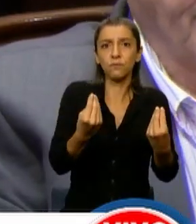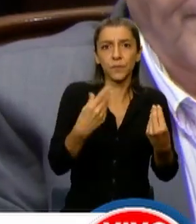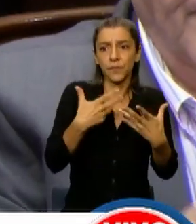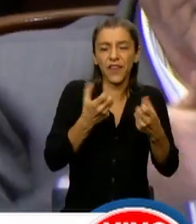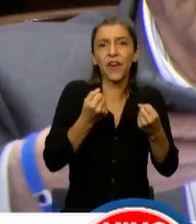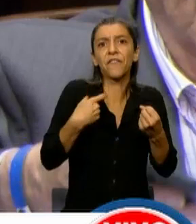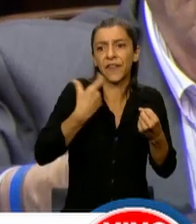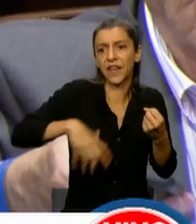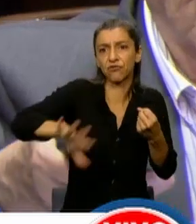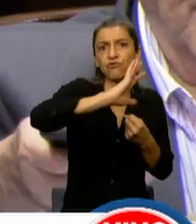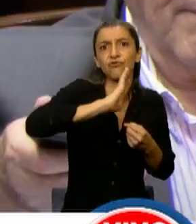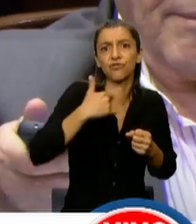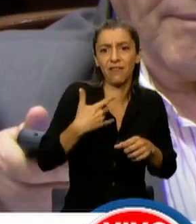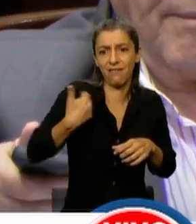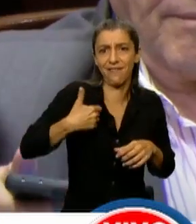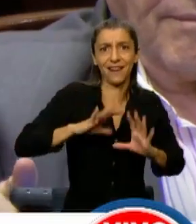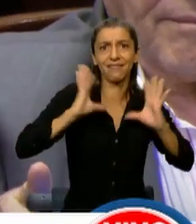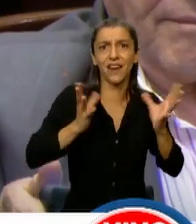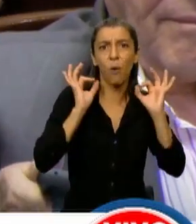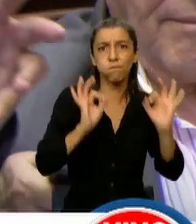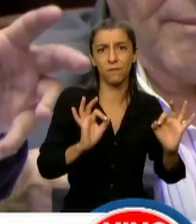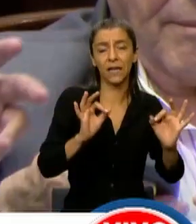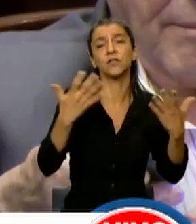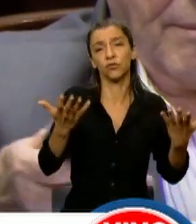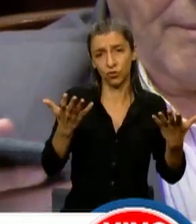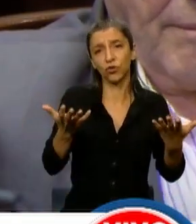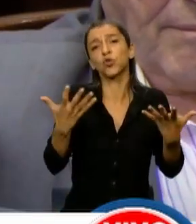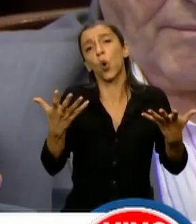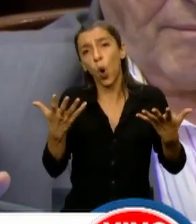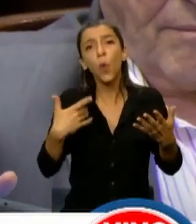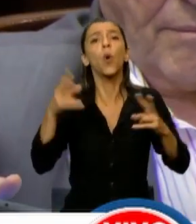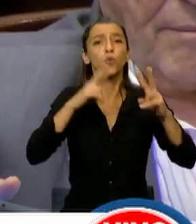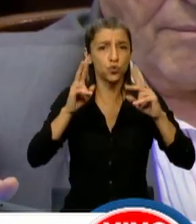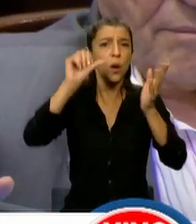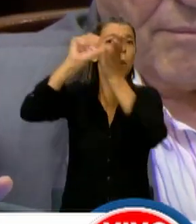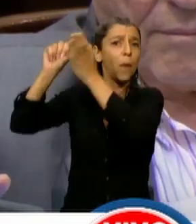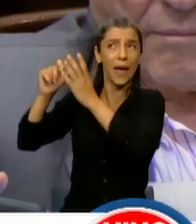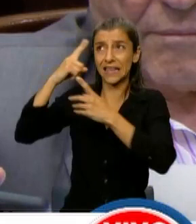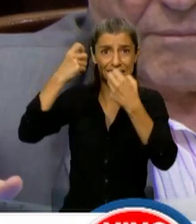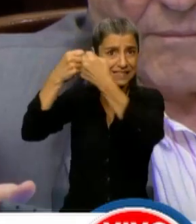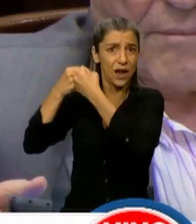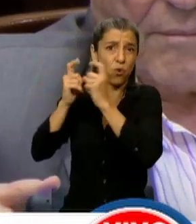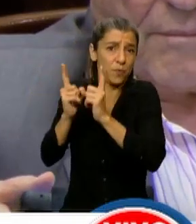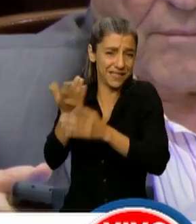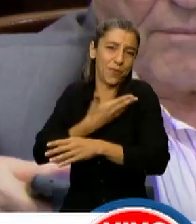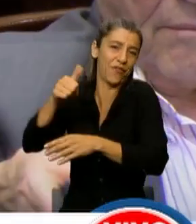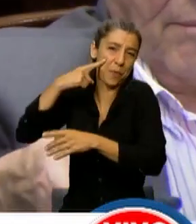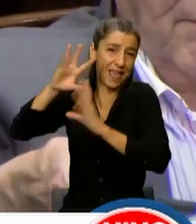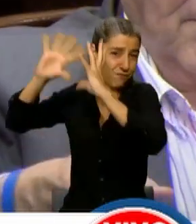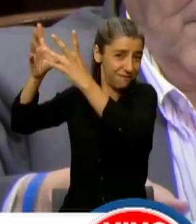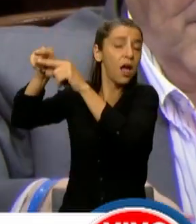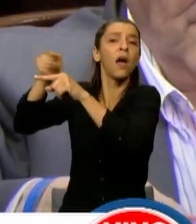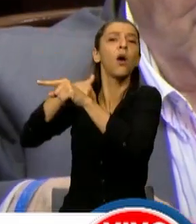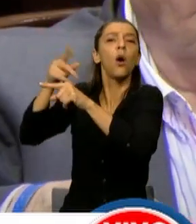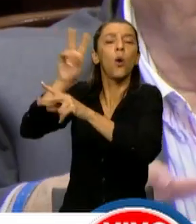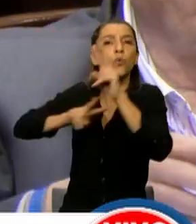defender los intereses de la nación argentina en acuerdo con los otros países del mundo que están en el Fondo Monetario Internacional.